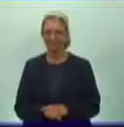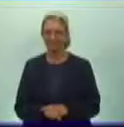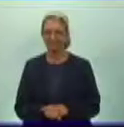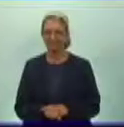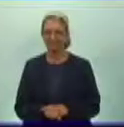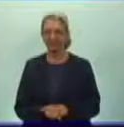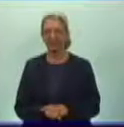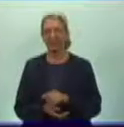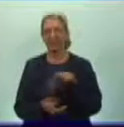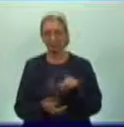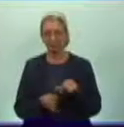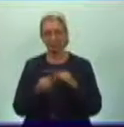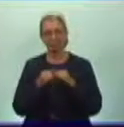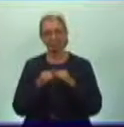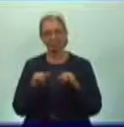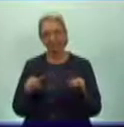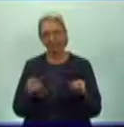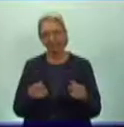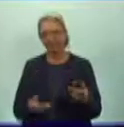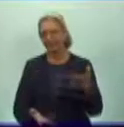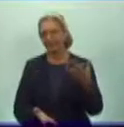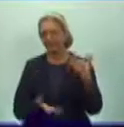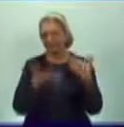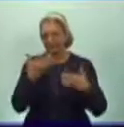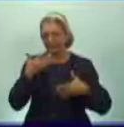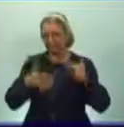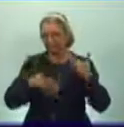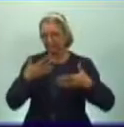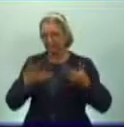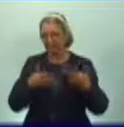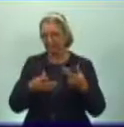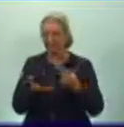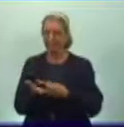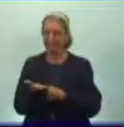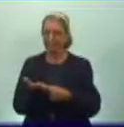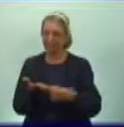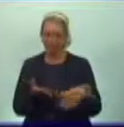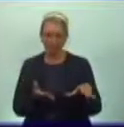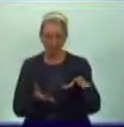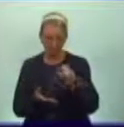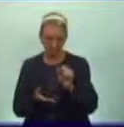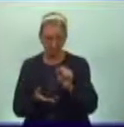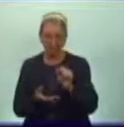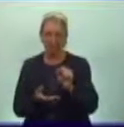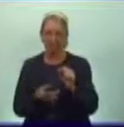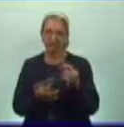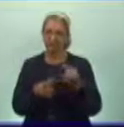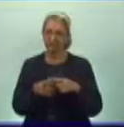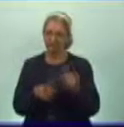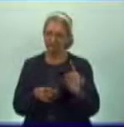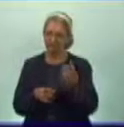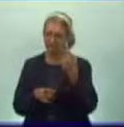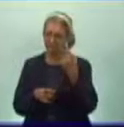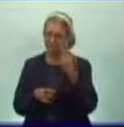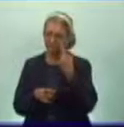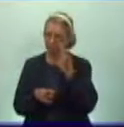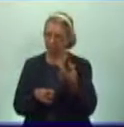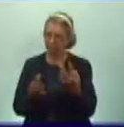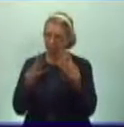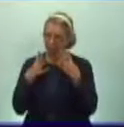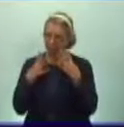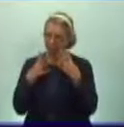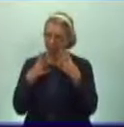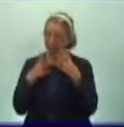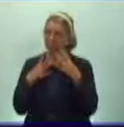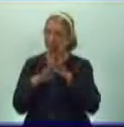Les voy a orientar ahora las actividades que van a realizar durante la semana. Pero antes de eso, quiero que me escuchen atentamente. ¿Ya me